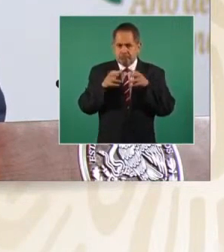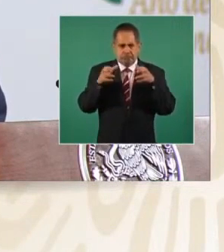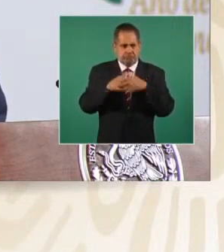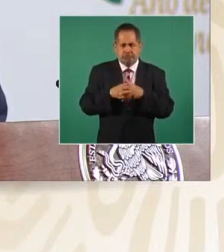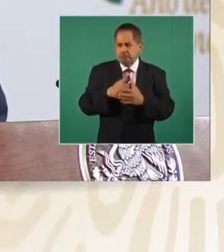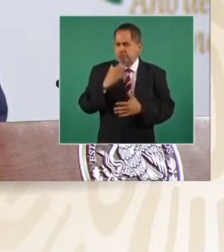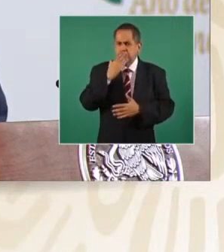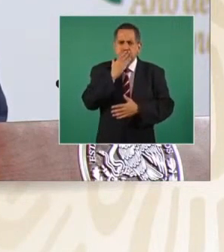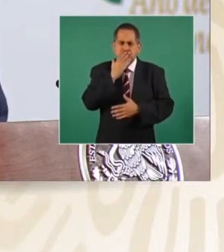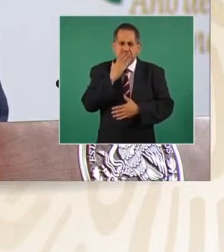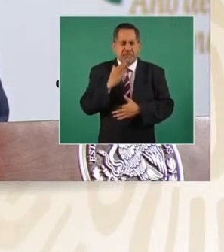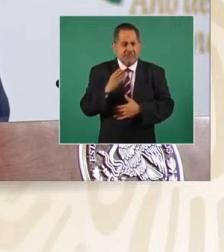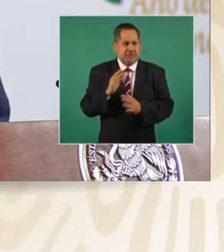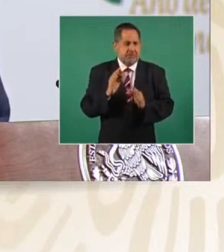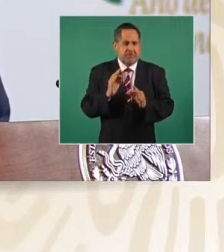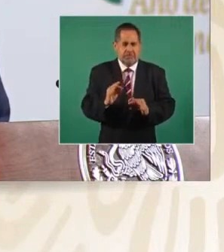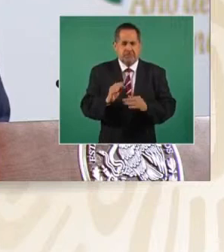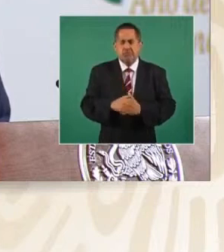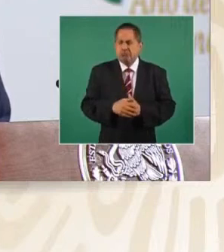fue muy